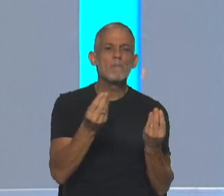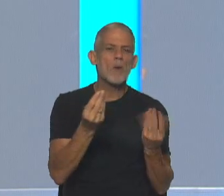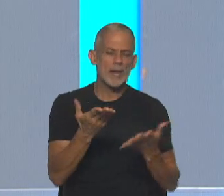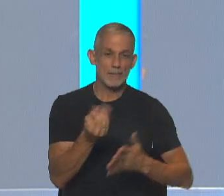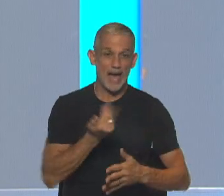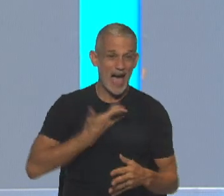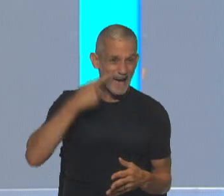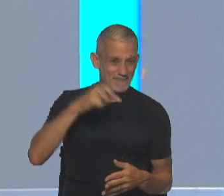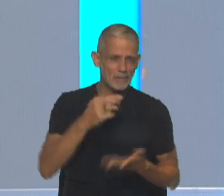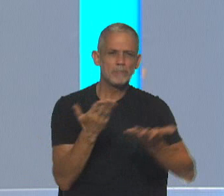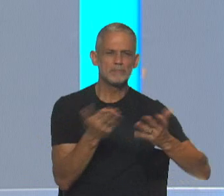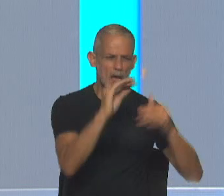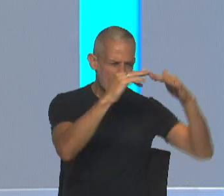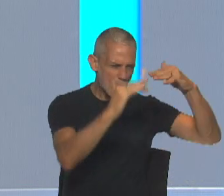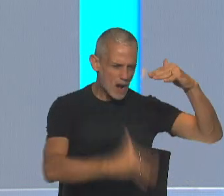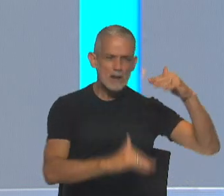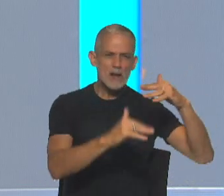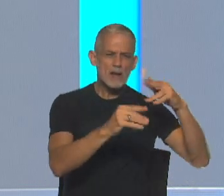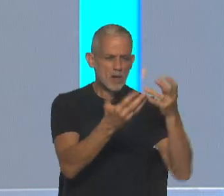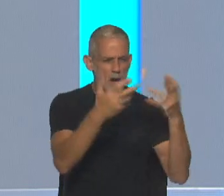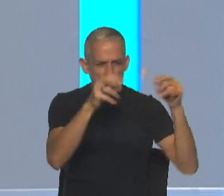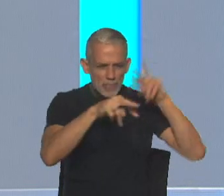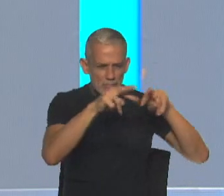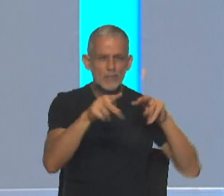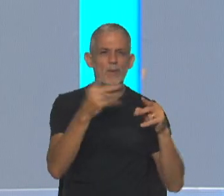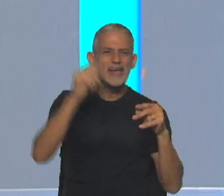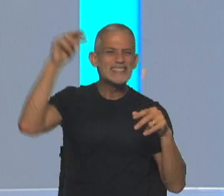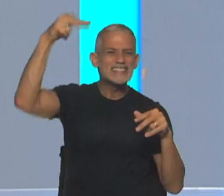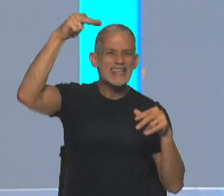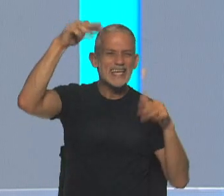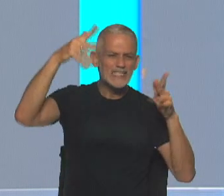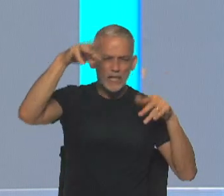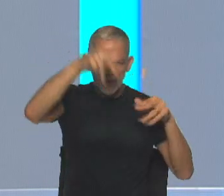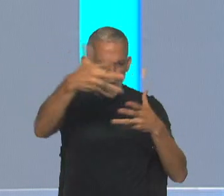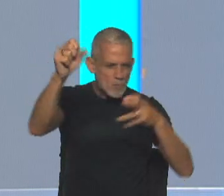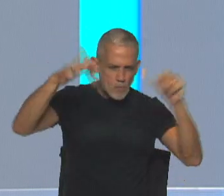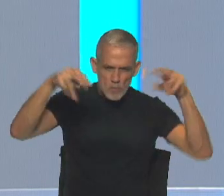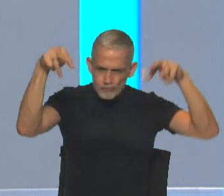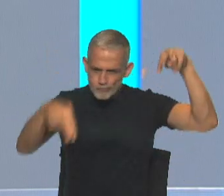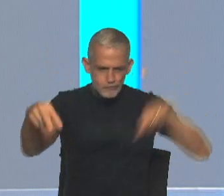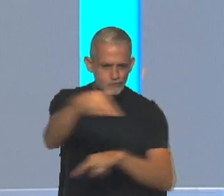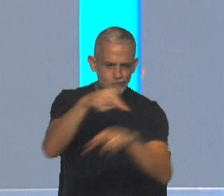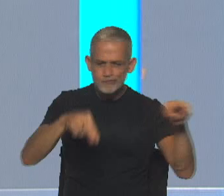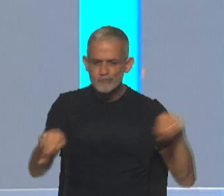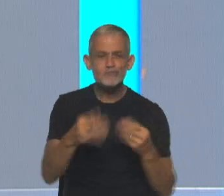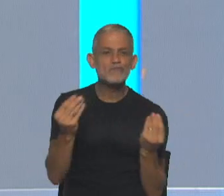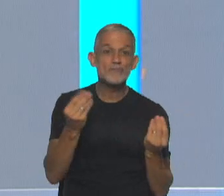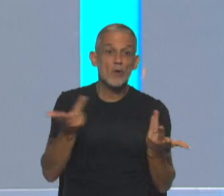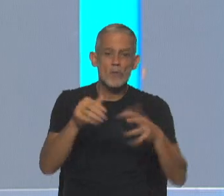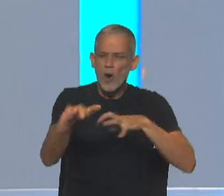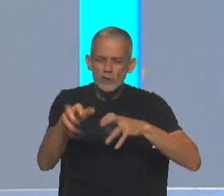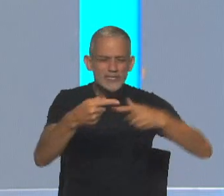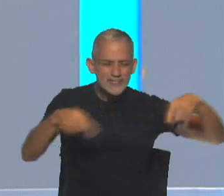todo lo que se llama el chequeo satelital monitoreo satelital que le permite ver en qué en qué